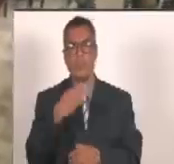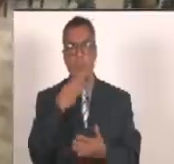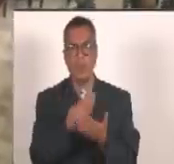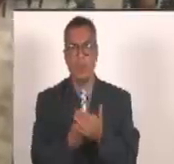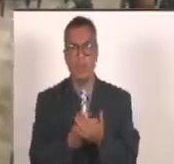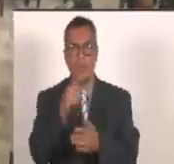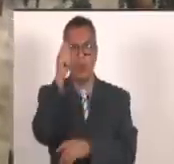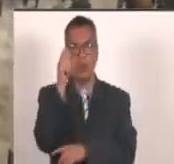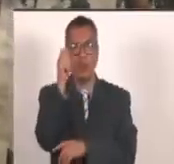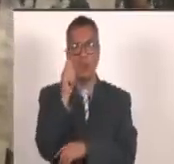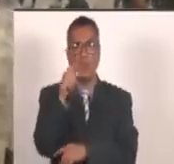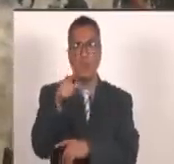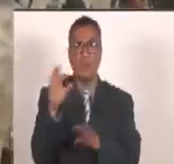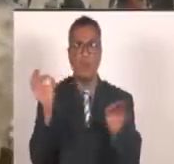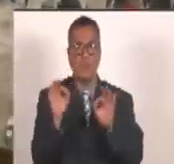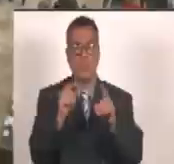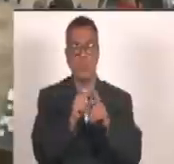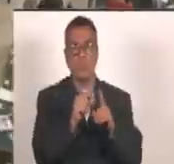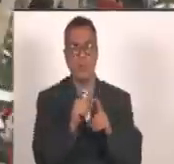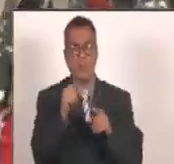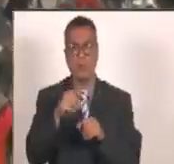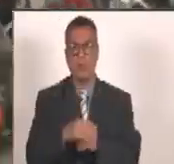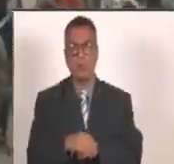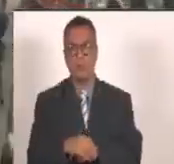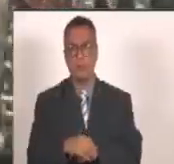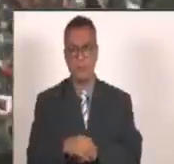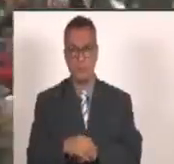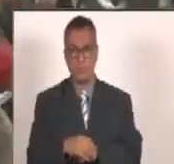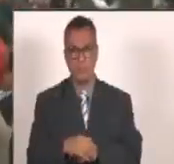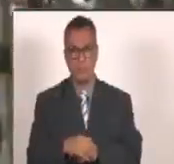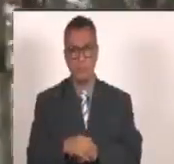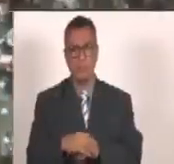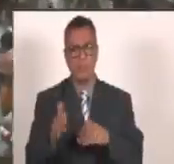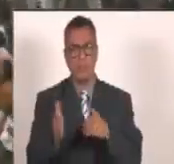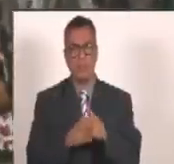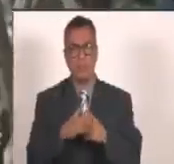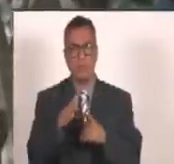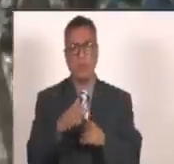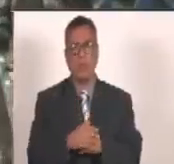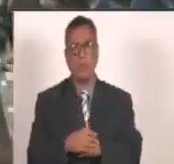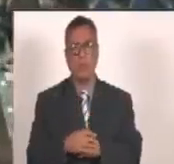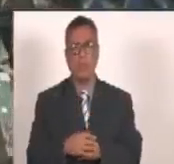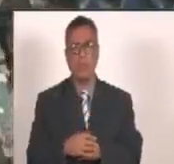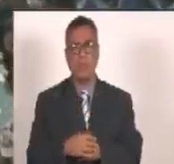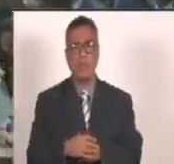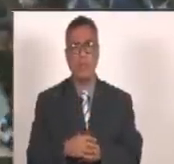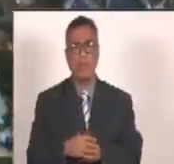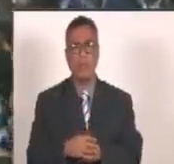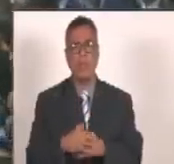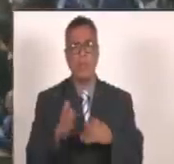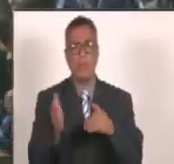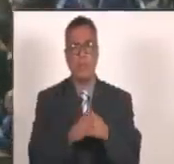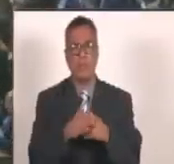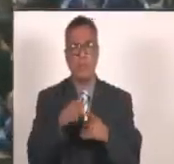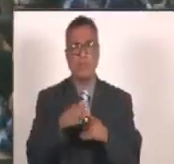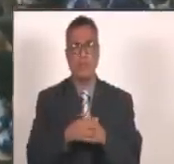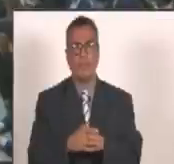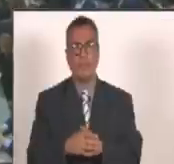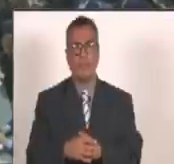Gracias, diputado Correa. Nadie más nos da el derecho de palabra. Se va a cerrar. Se cierra.